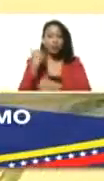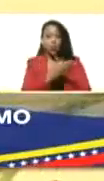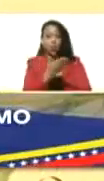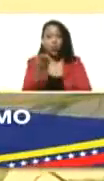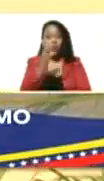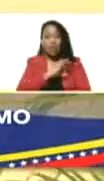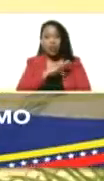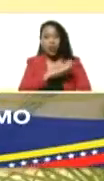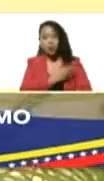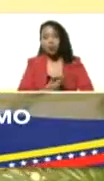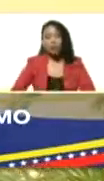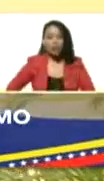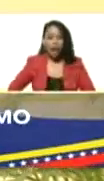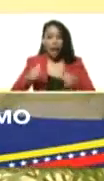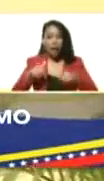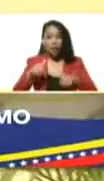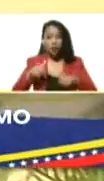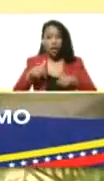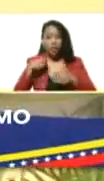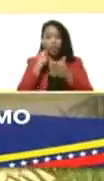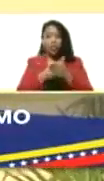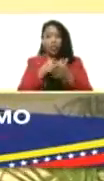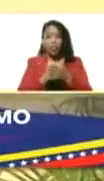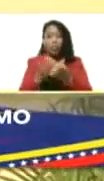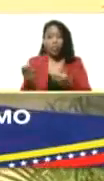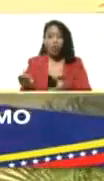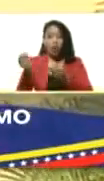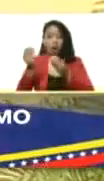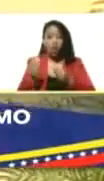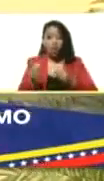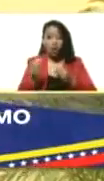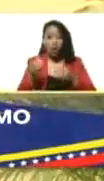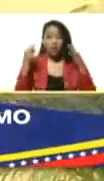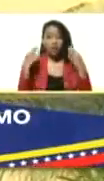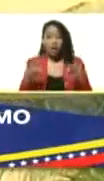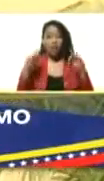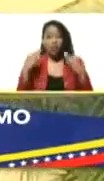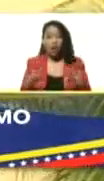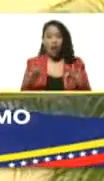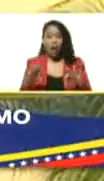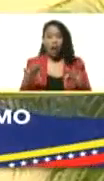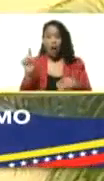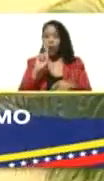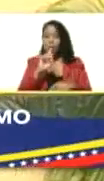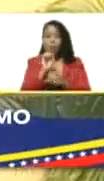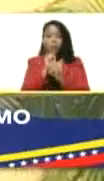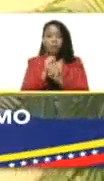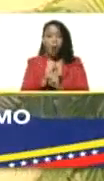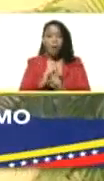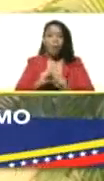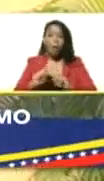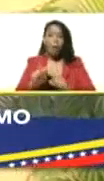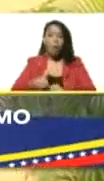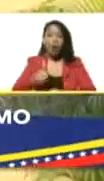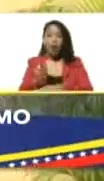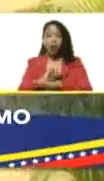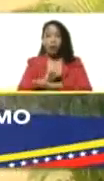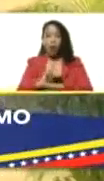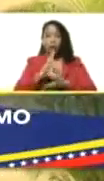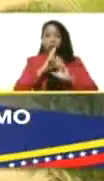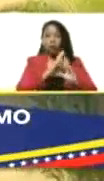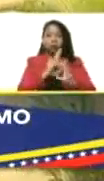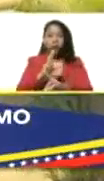señor presidente, en estos avatares que nos dio la naturaleza, que no esperábamos, pero que más rápida fue la respuesta